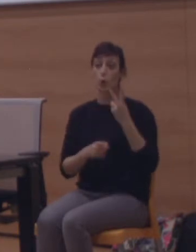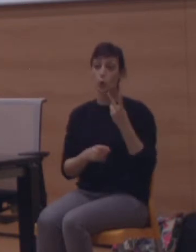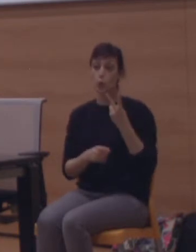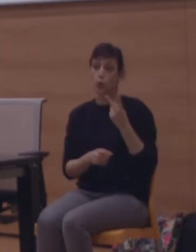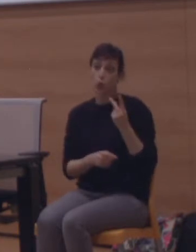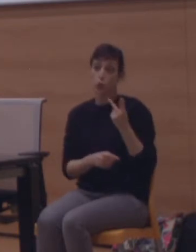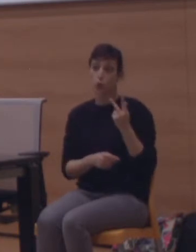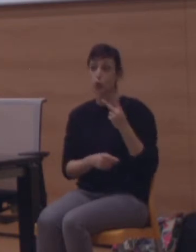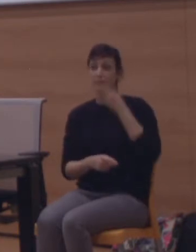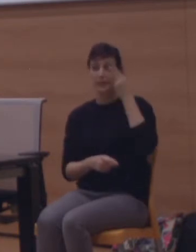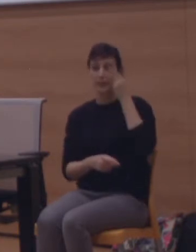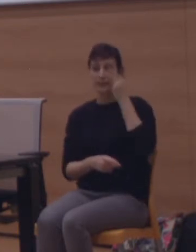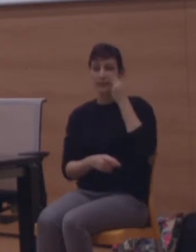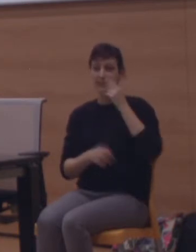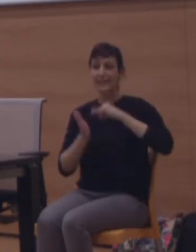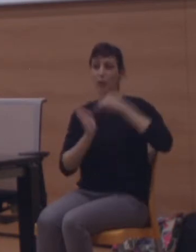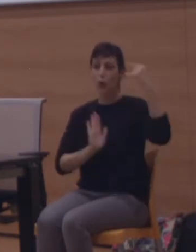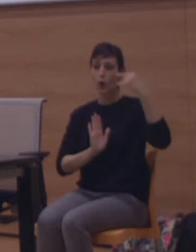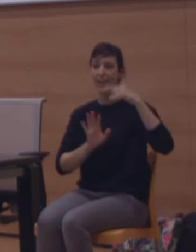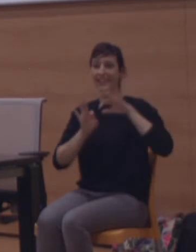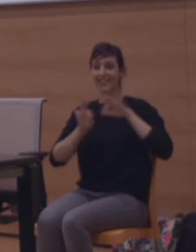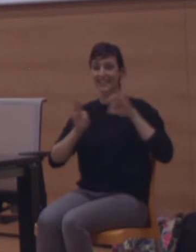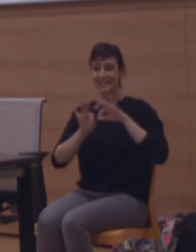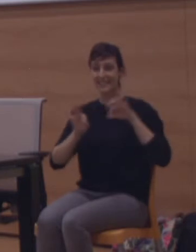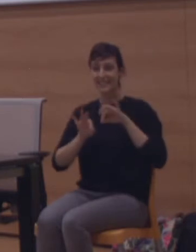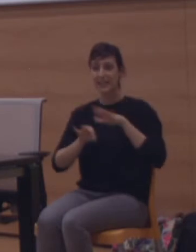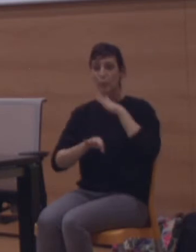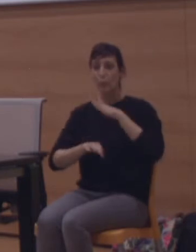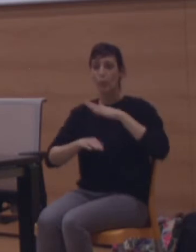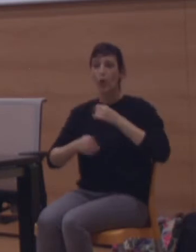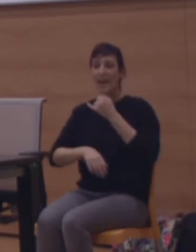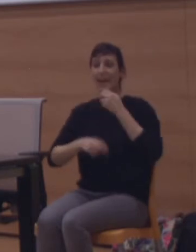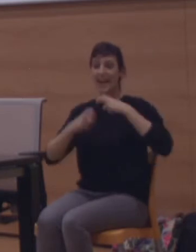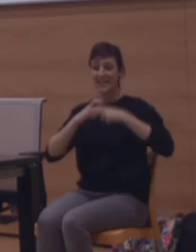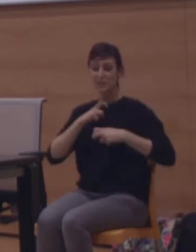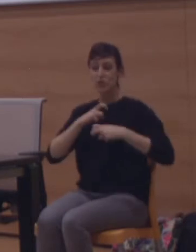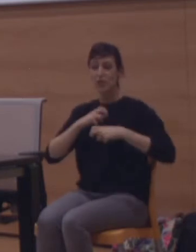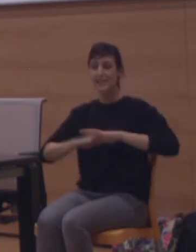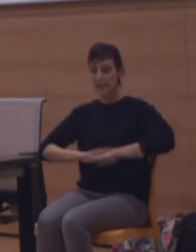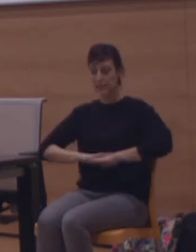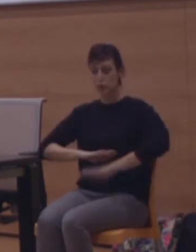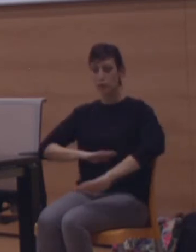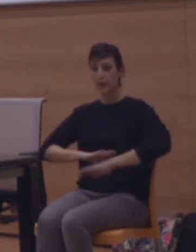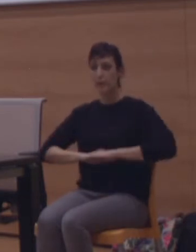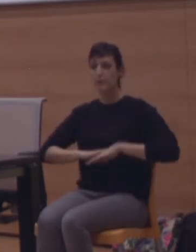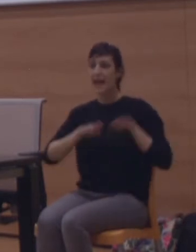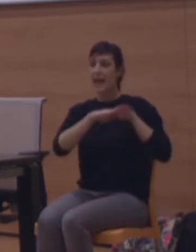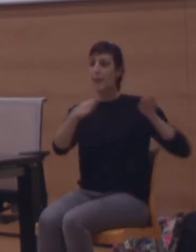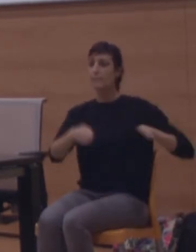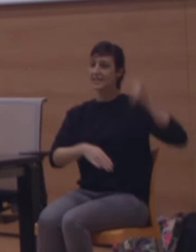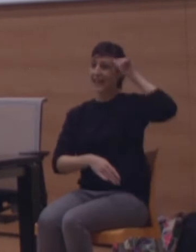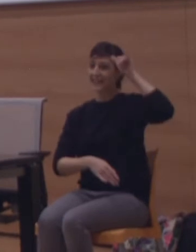uno de ellos basado en la tecnología textil aplicada a las lesiones en miembros inferiores. Lo tenemos en la mesa de la izquierda,